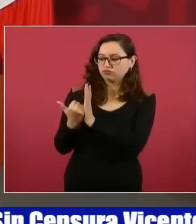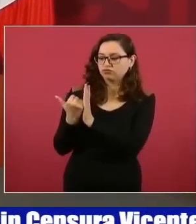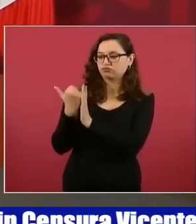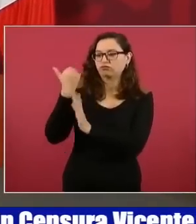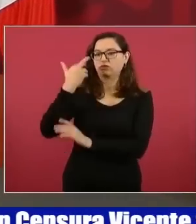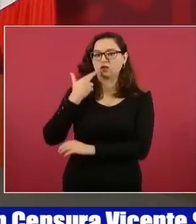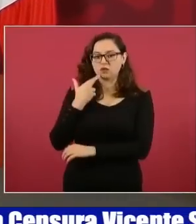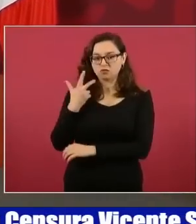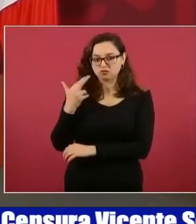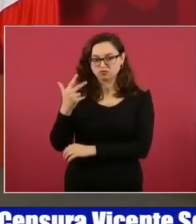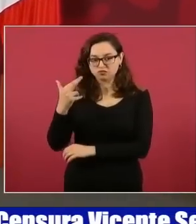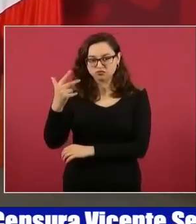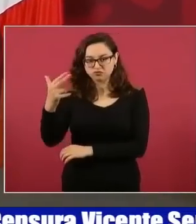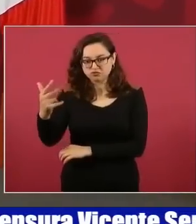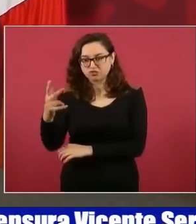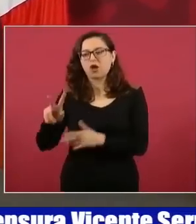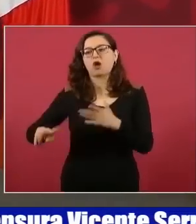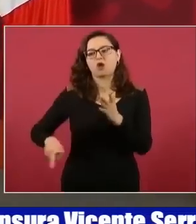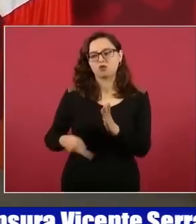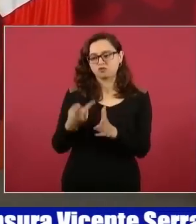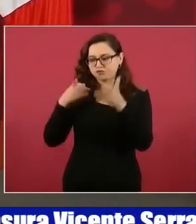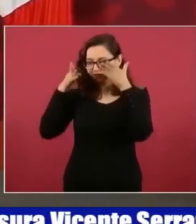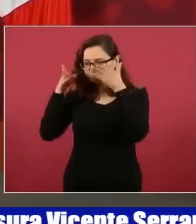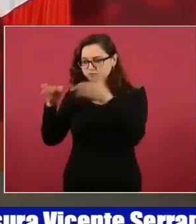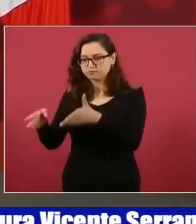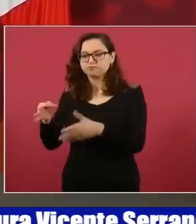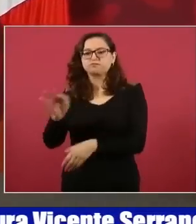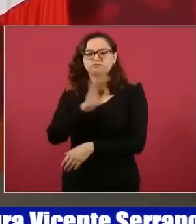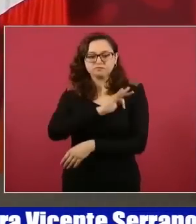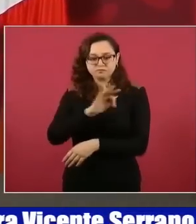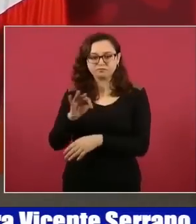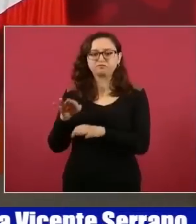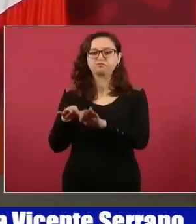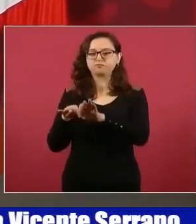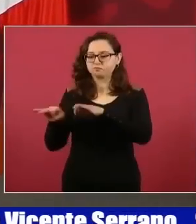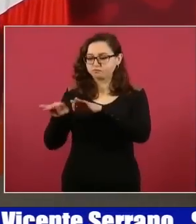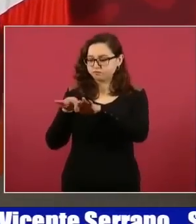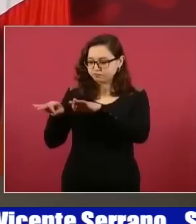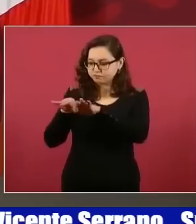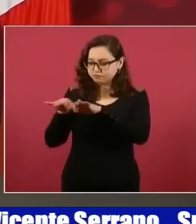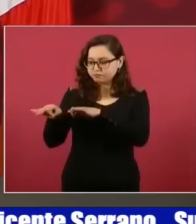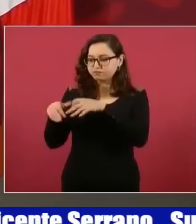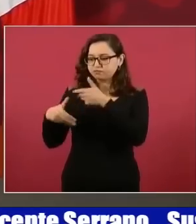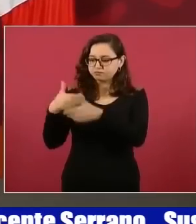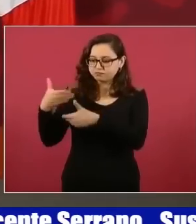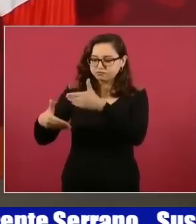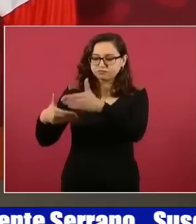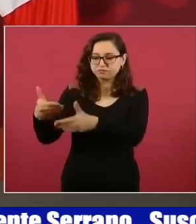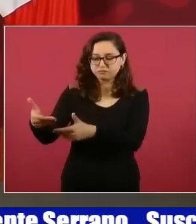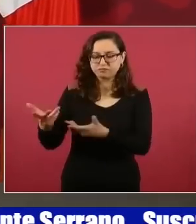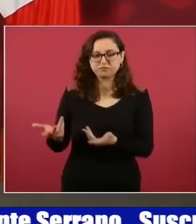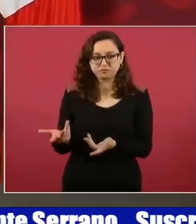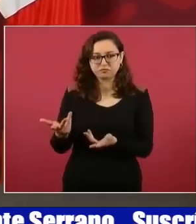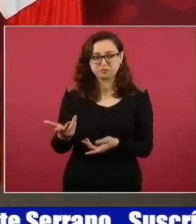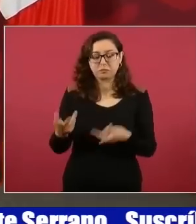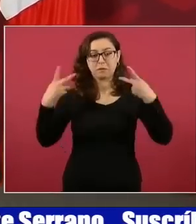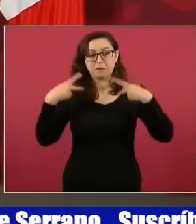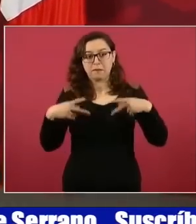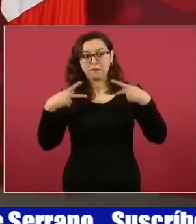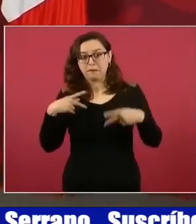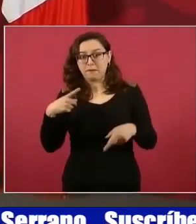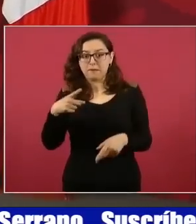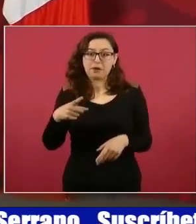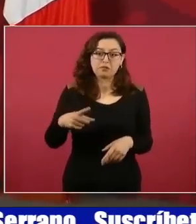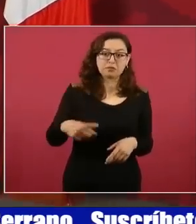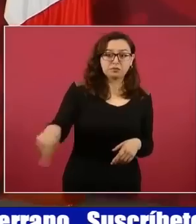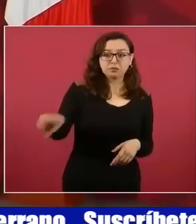lamentable que atraviesa este sector del periodismo. AMLO, creo que ahí tienes las declaraciones así, AMLO